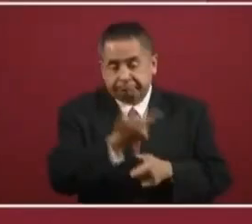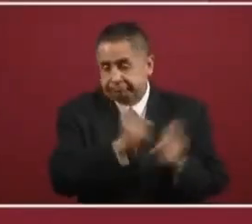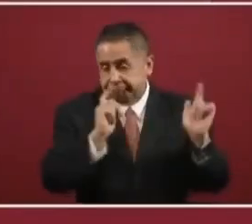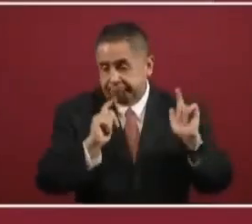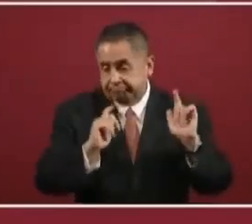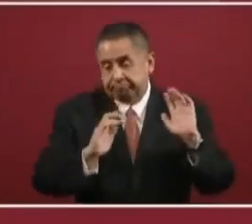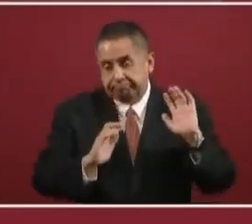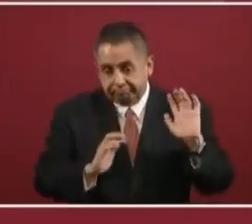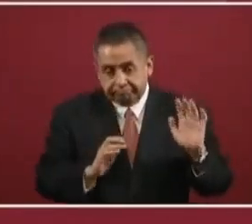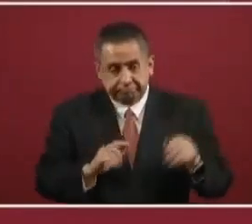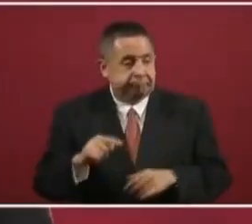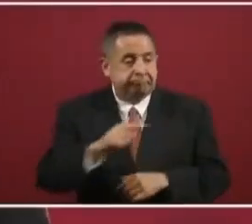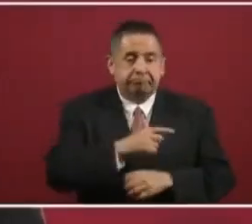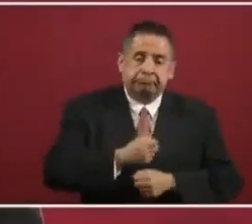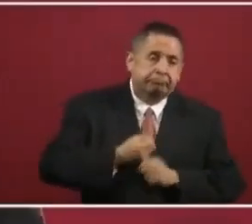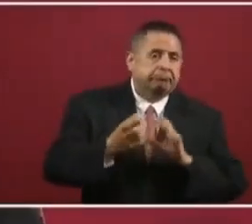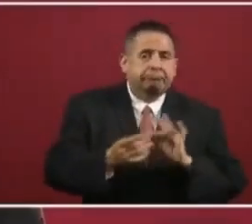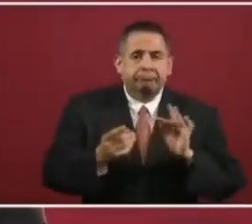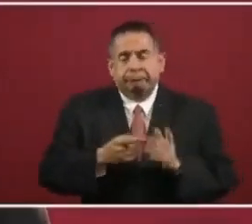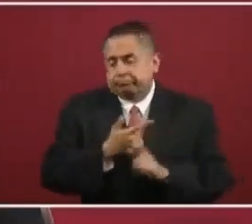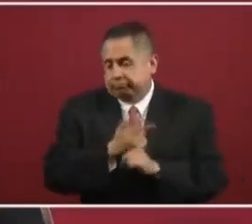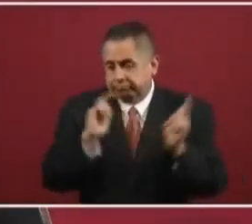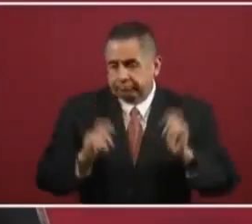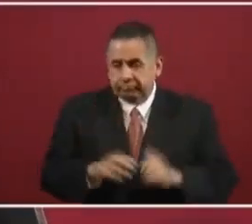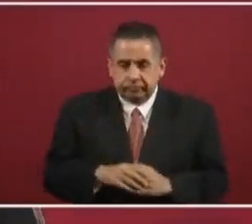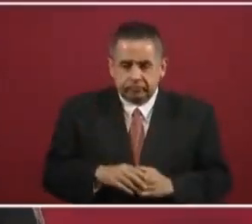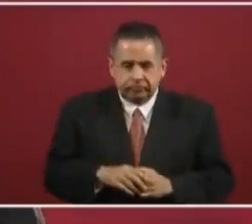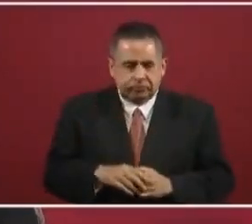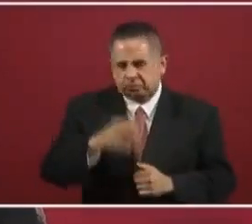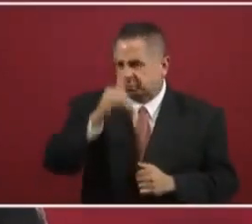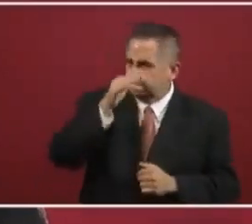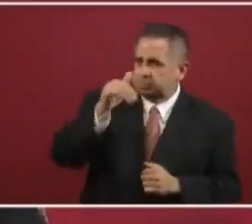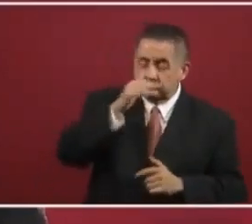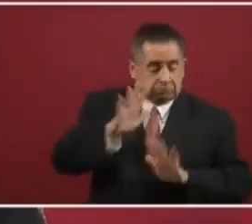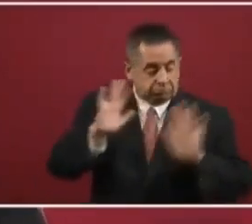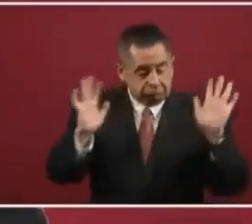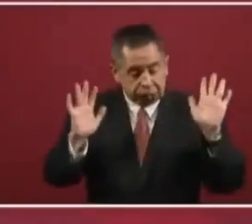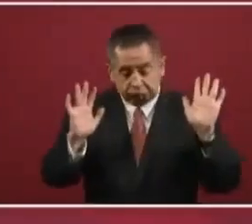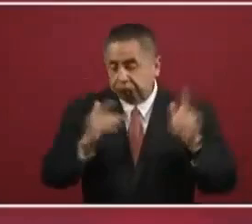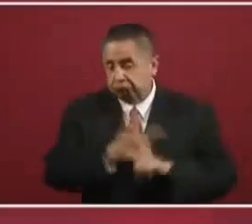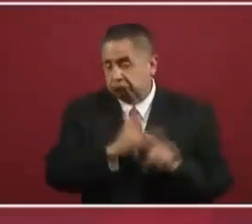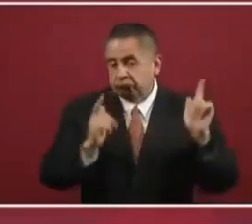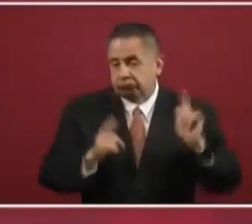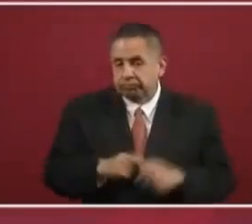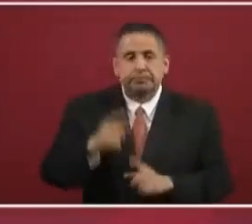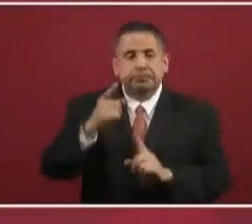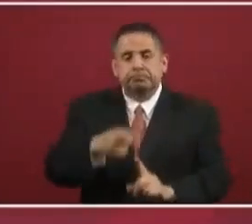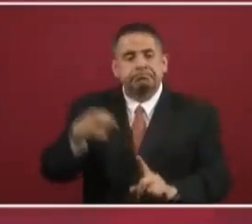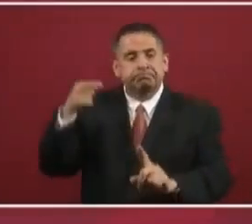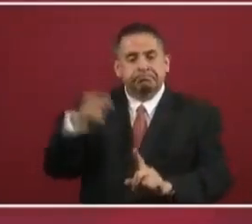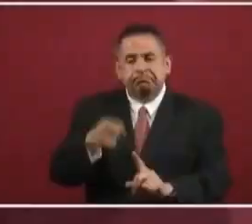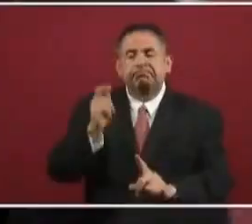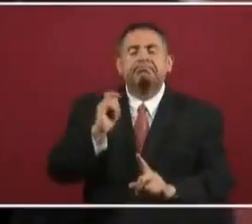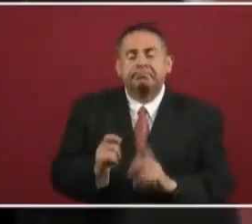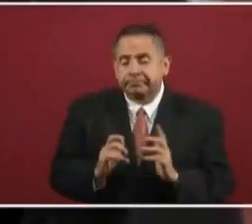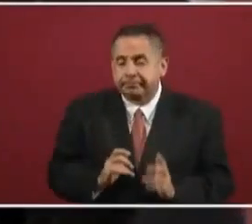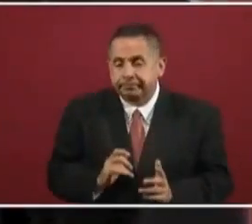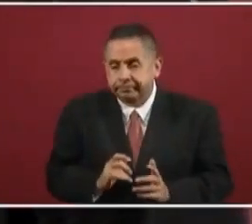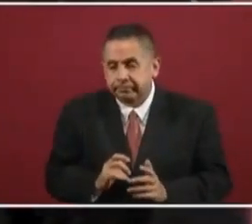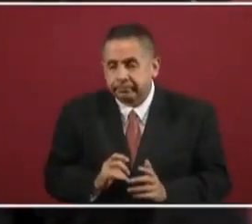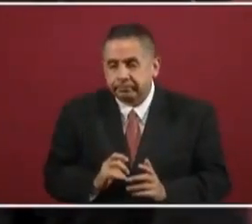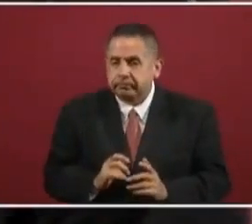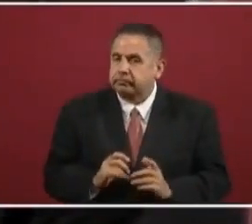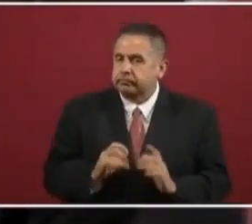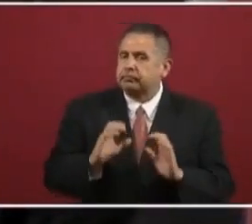y podemos manifestarnos y podemos protestar la única cosa es que